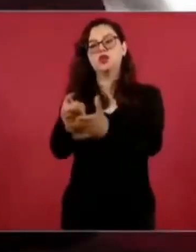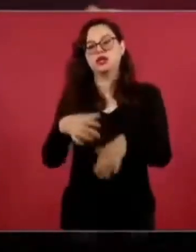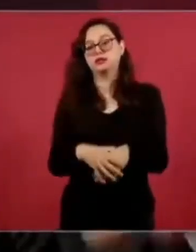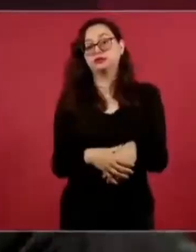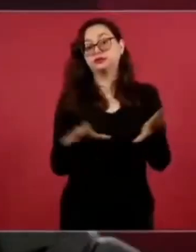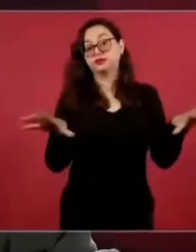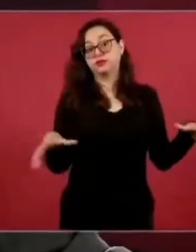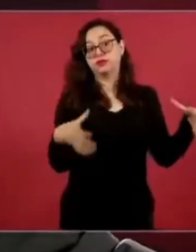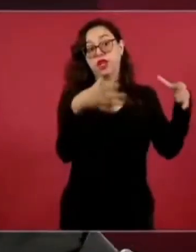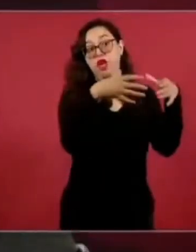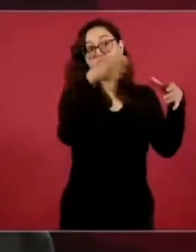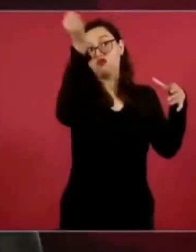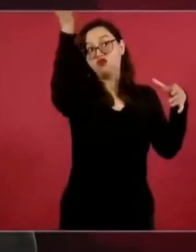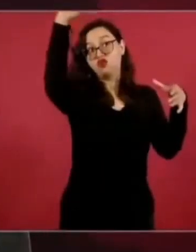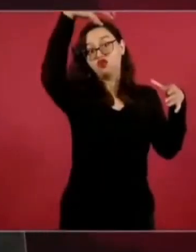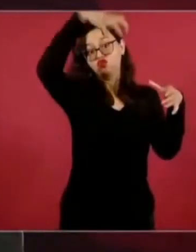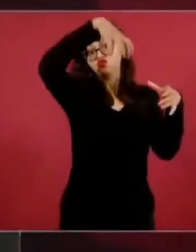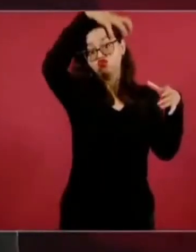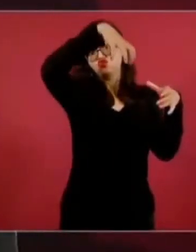arriba, gotea abajo,